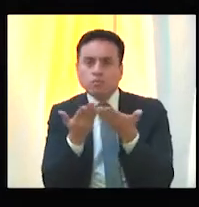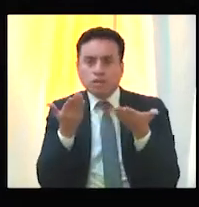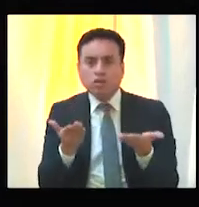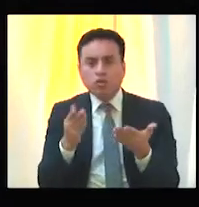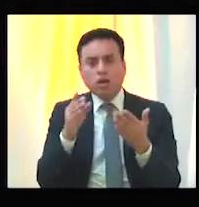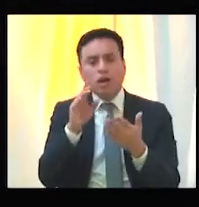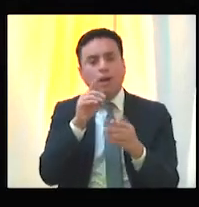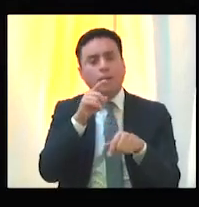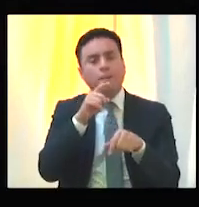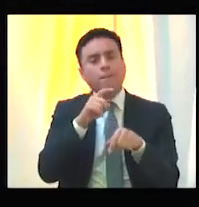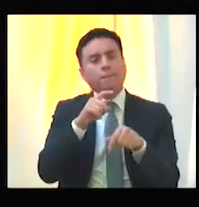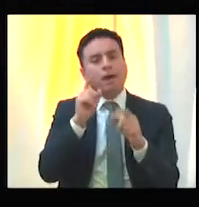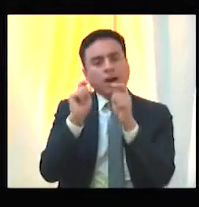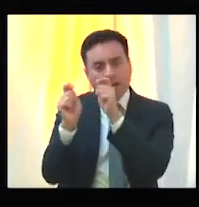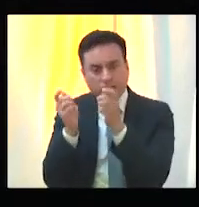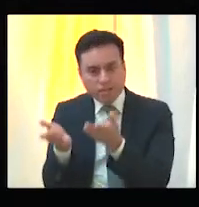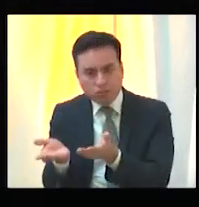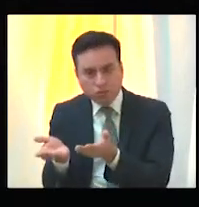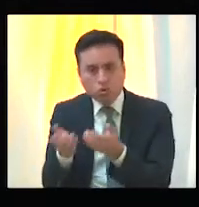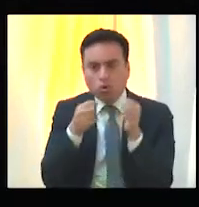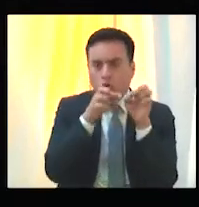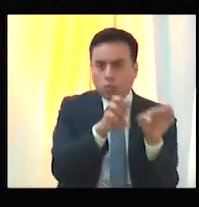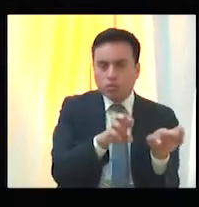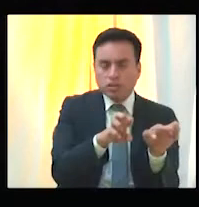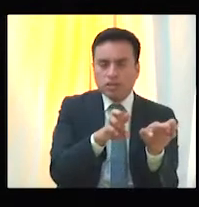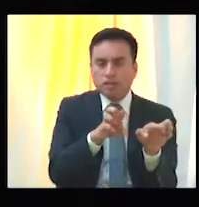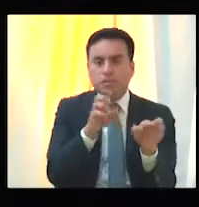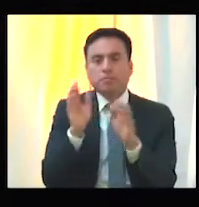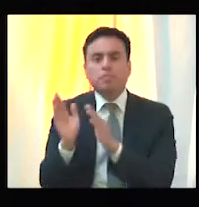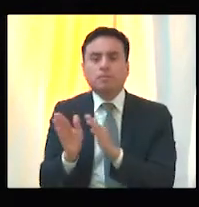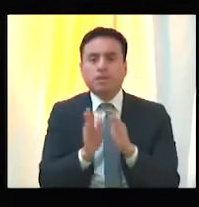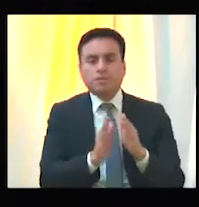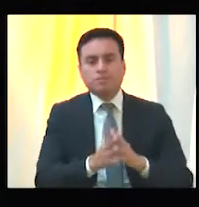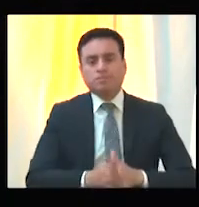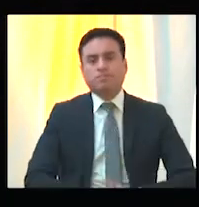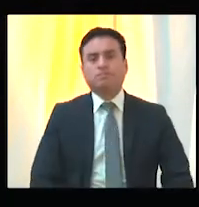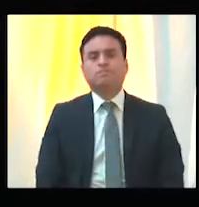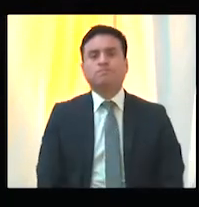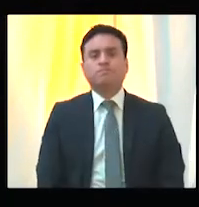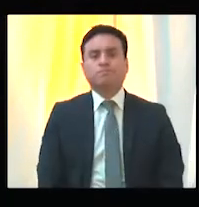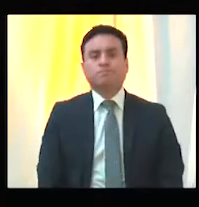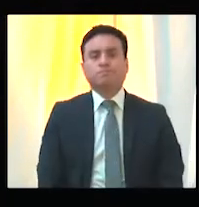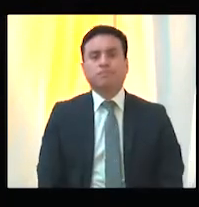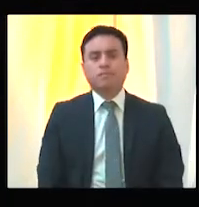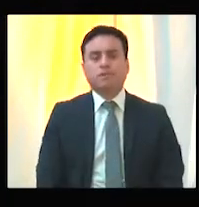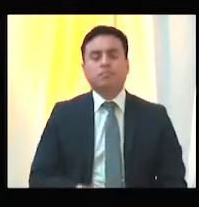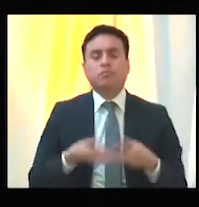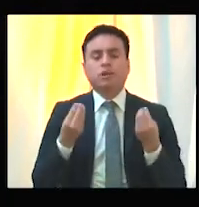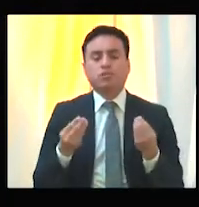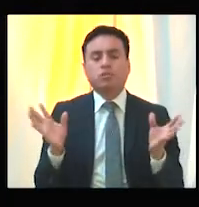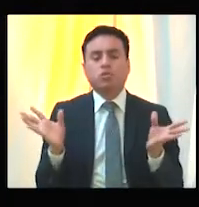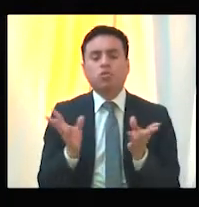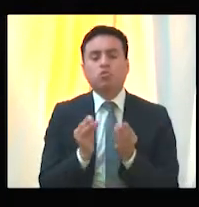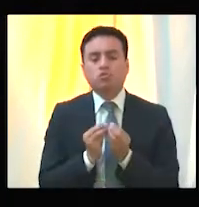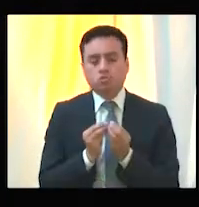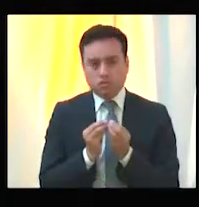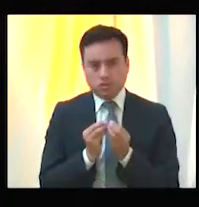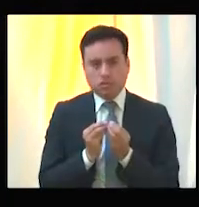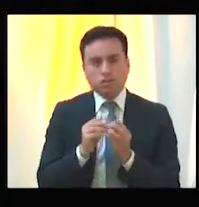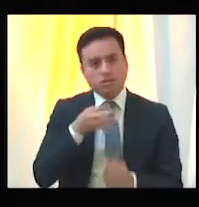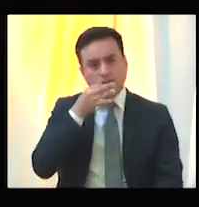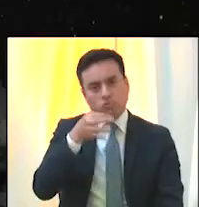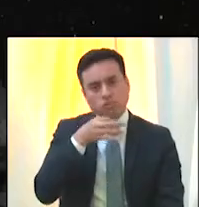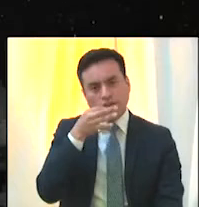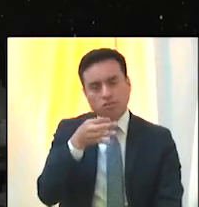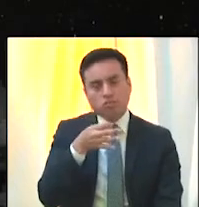este mapa de riesgo, oportunidades y preparación. Bueno, las conclusiones de lo que les he